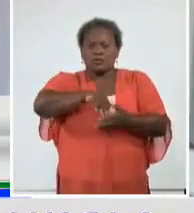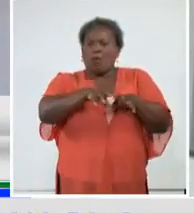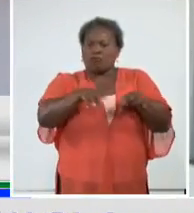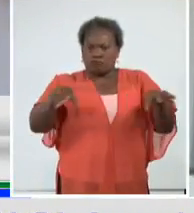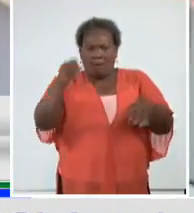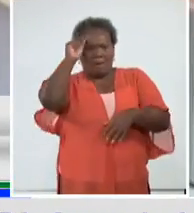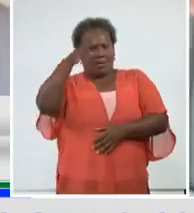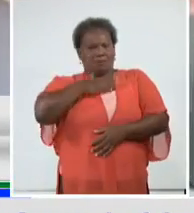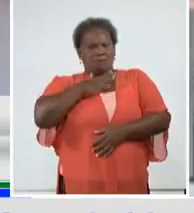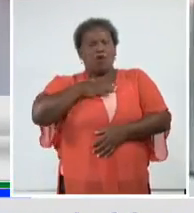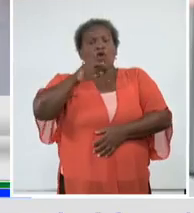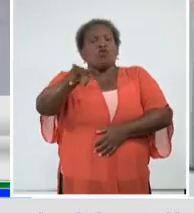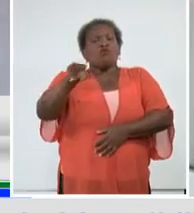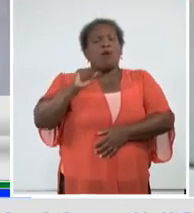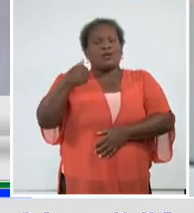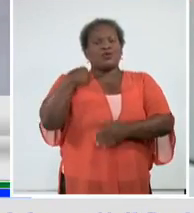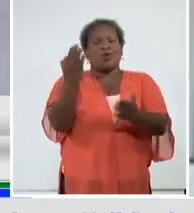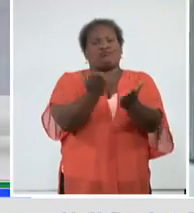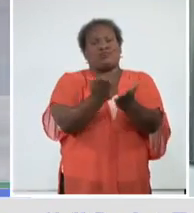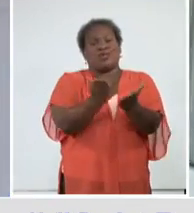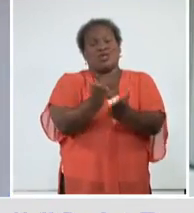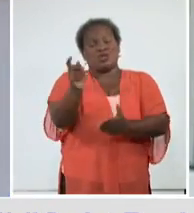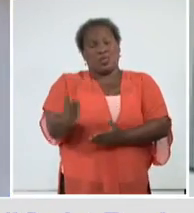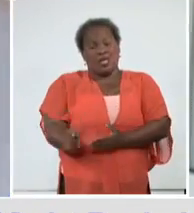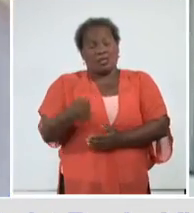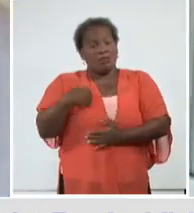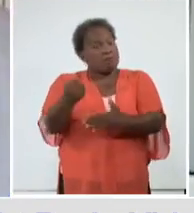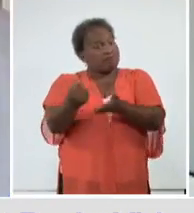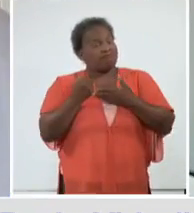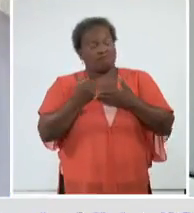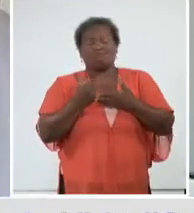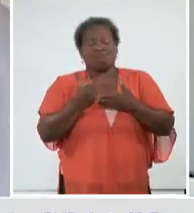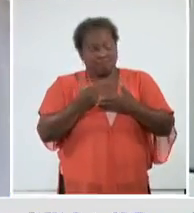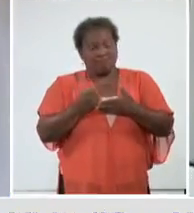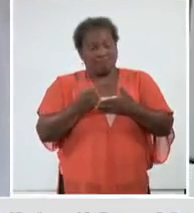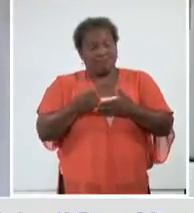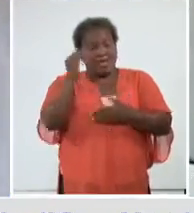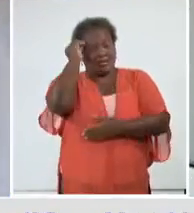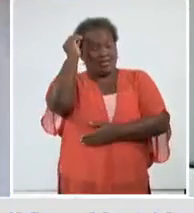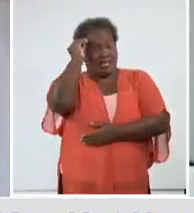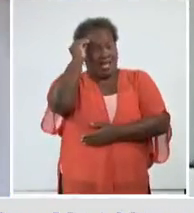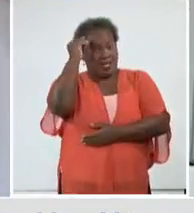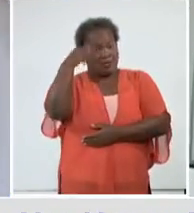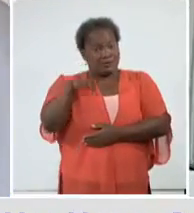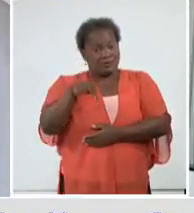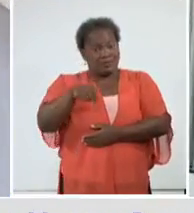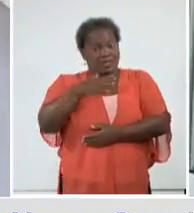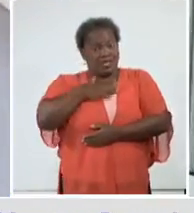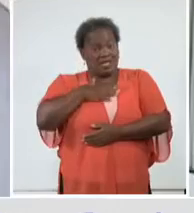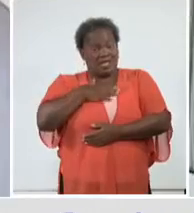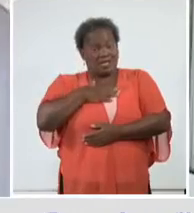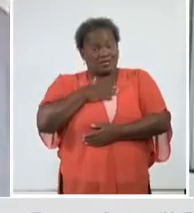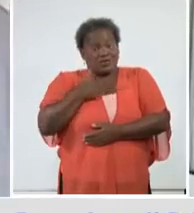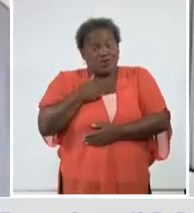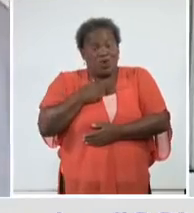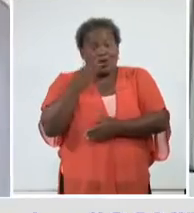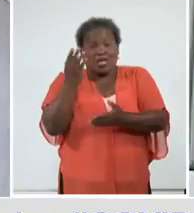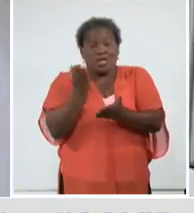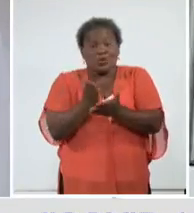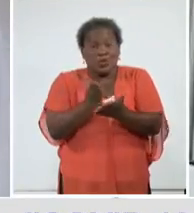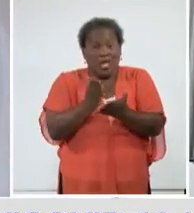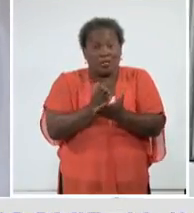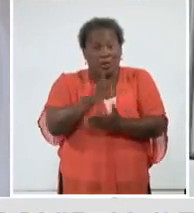mí. Yo como estudiante me ha aportado demasiado, porque ya que esto pertenece, la toma de muestra pertenece a la rama de lo que estoy estudiando,